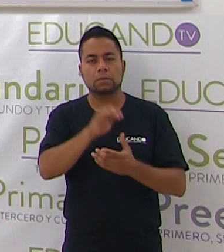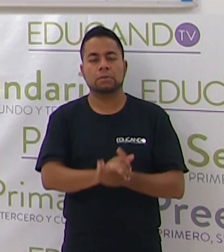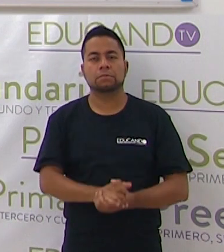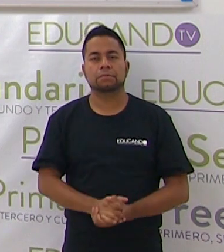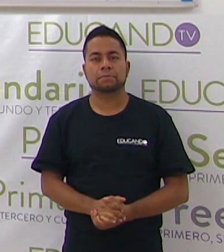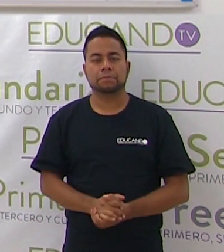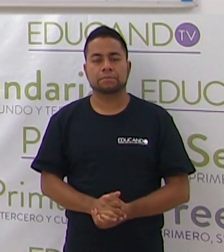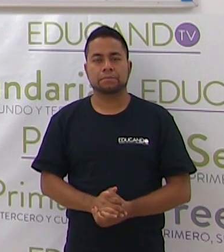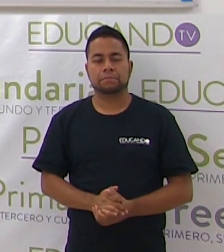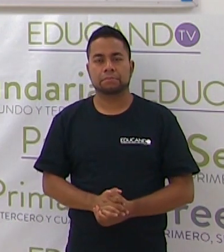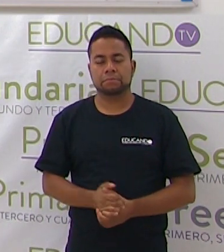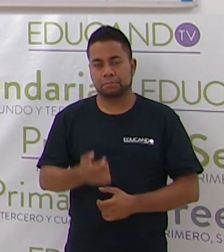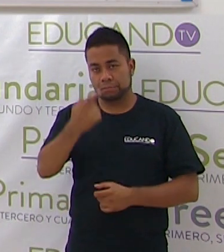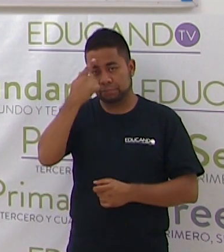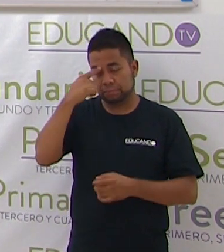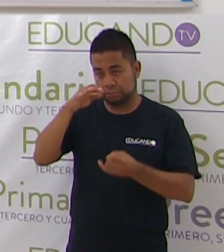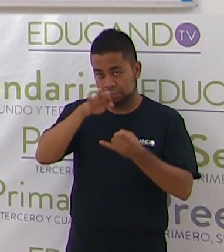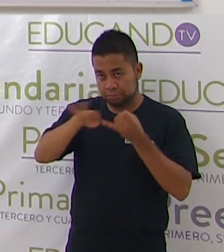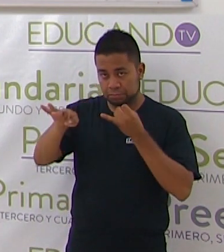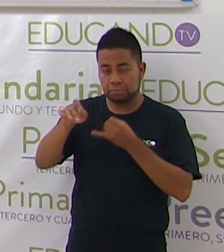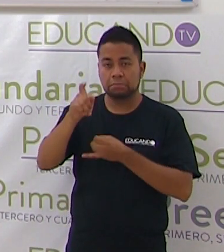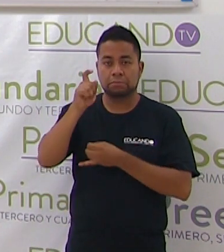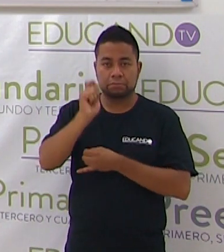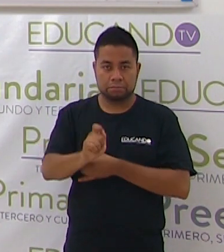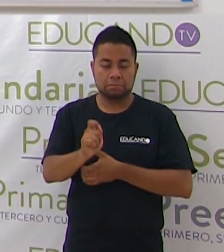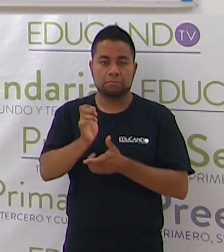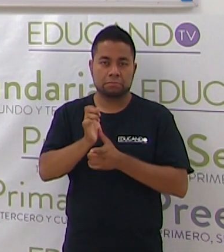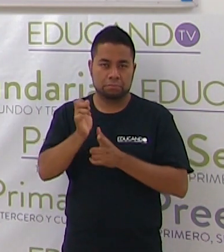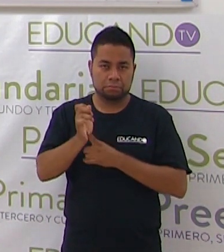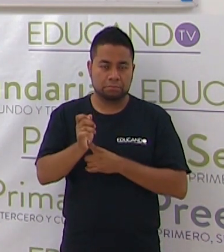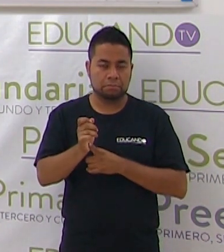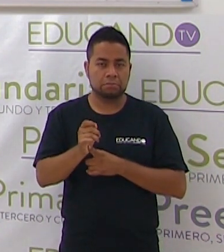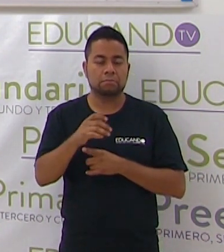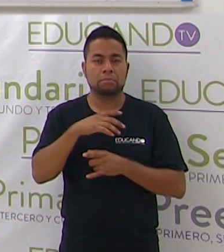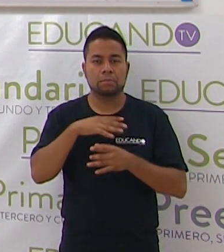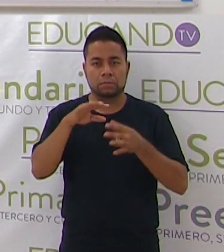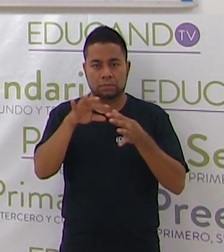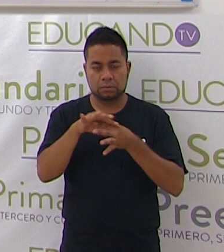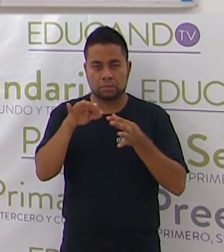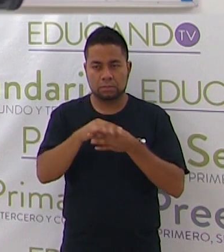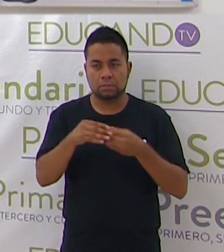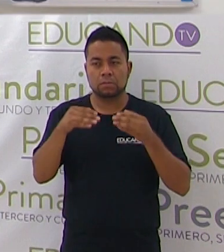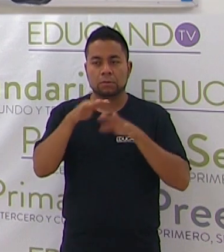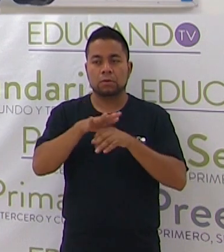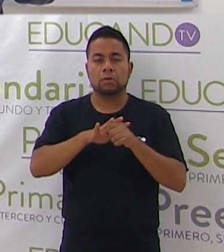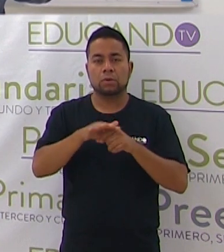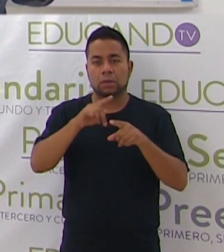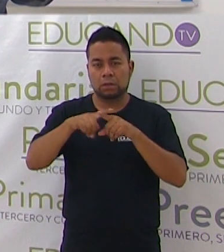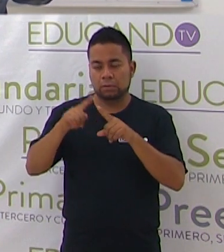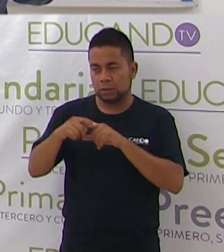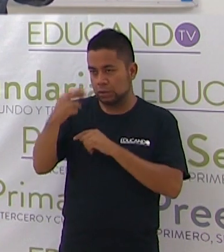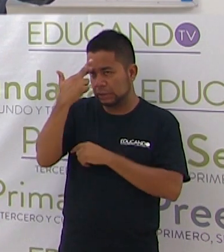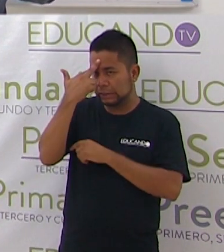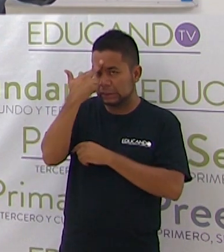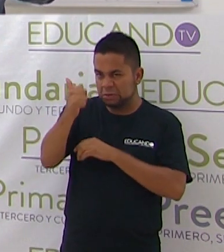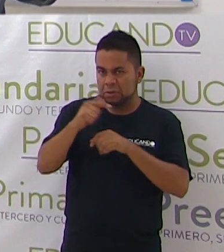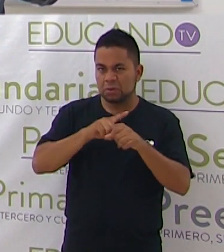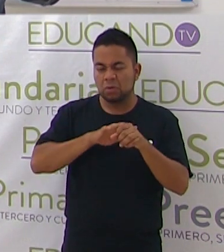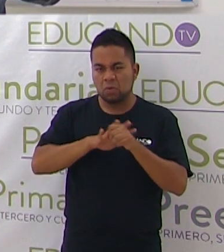ya, para finalizar entonces, vimos lo de los argumentos.